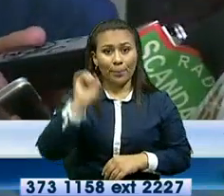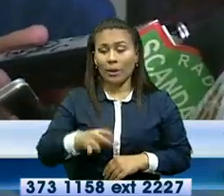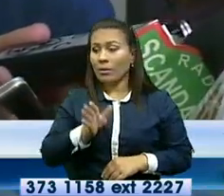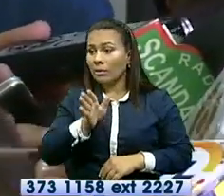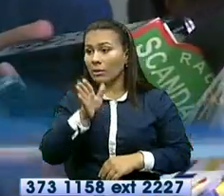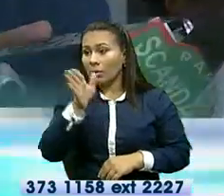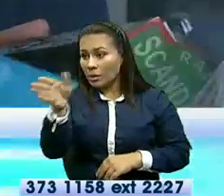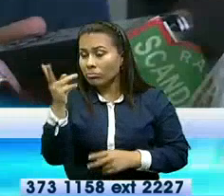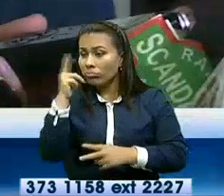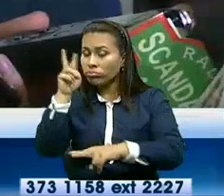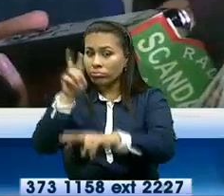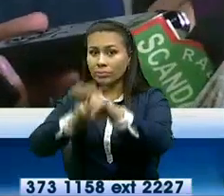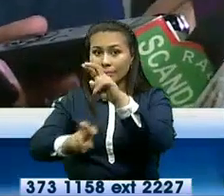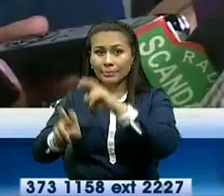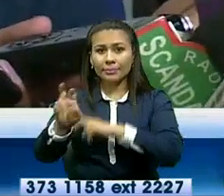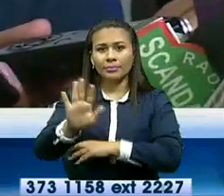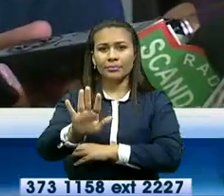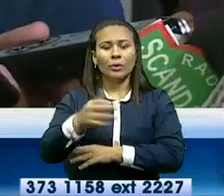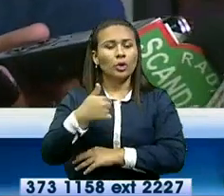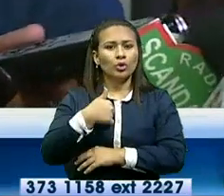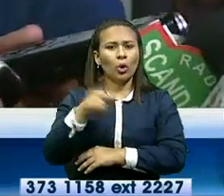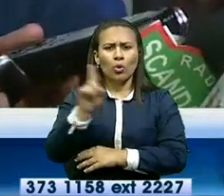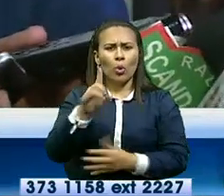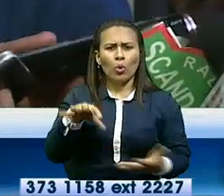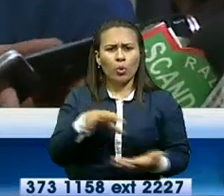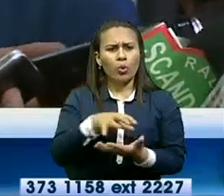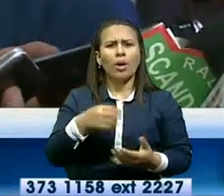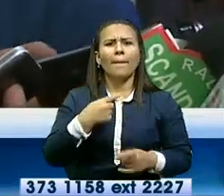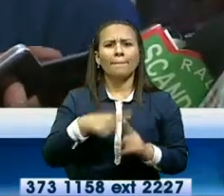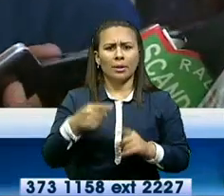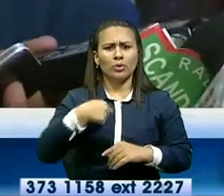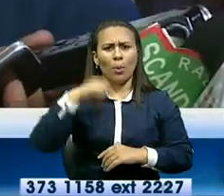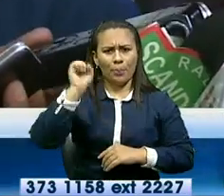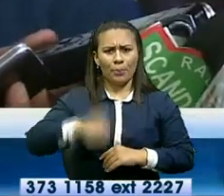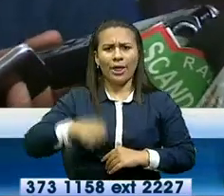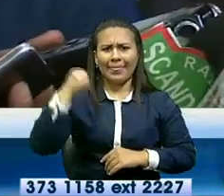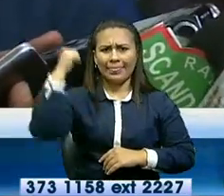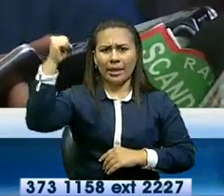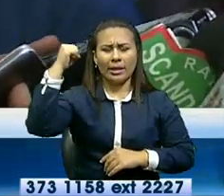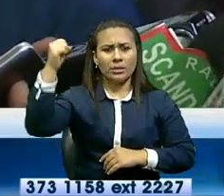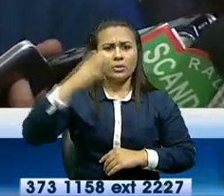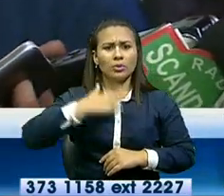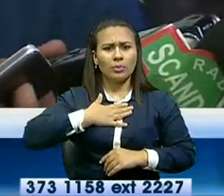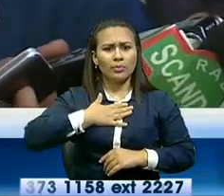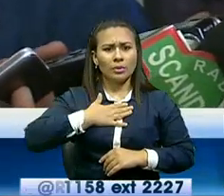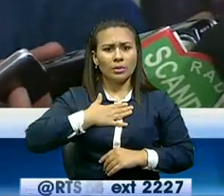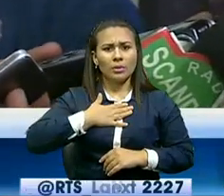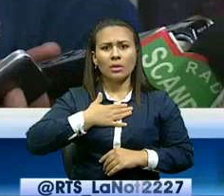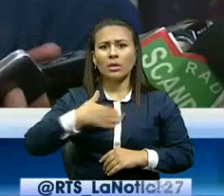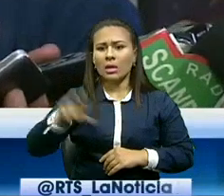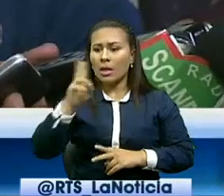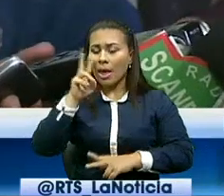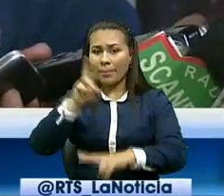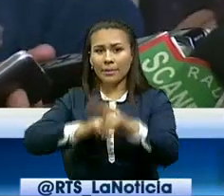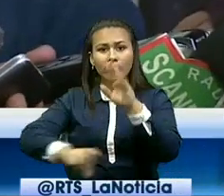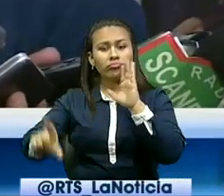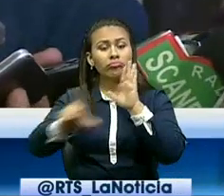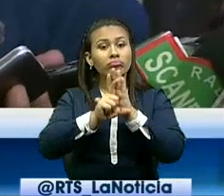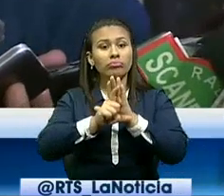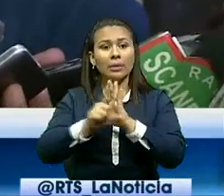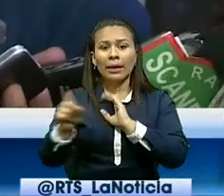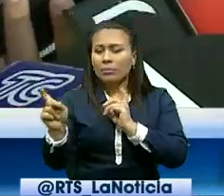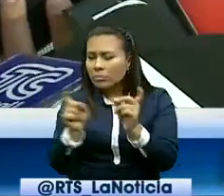Así que haremos. No lo voy a dudar, pero sí voy a ejercer mi derecho para la función que he sido electa, que es ser legisladora, para legislar y